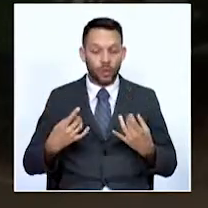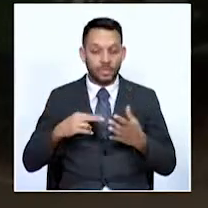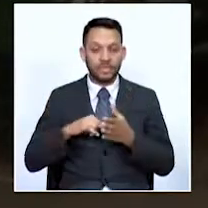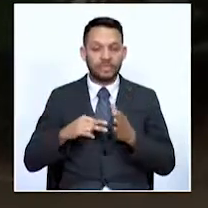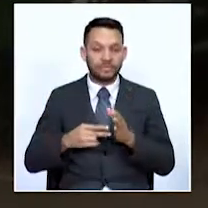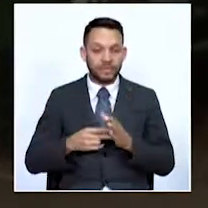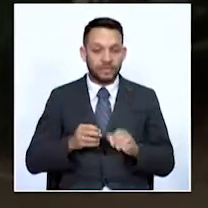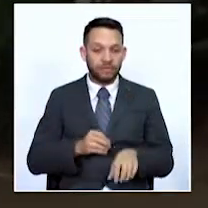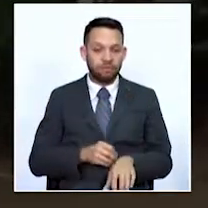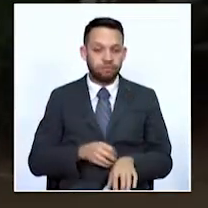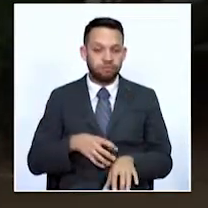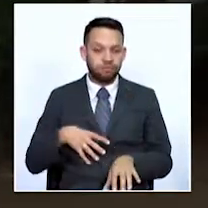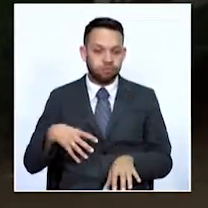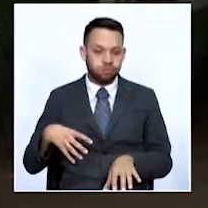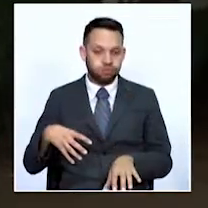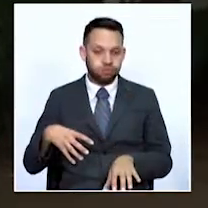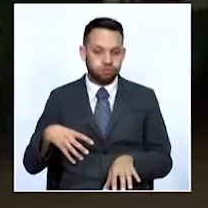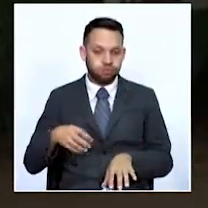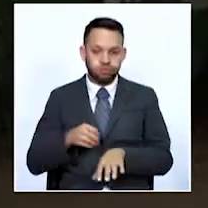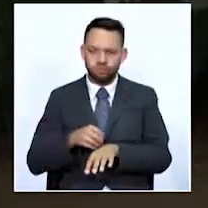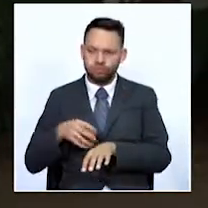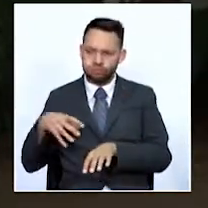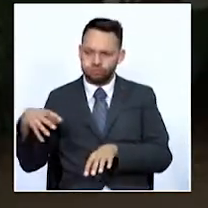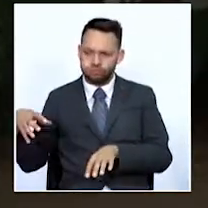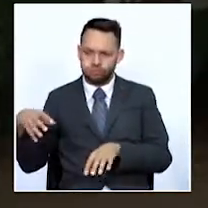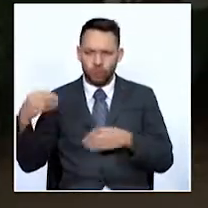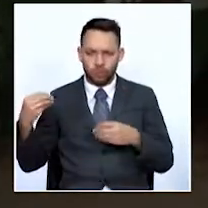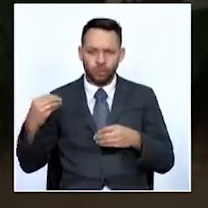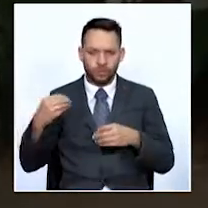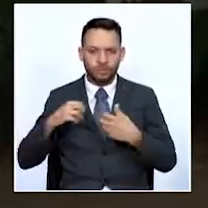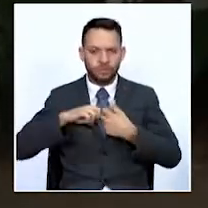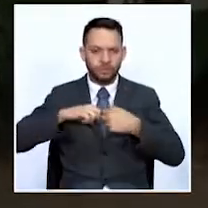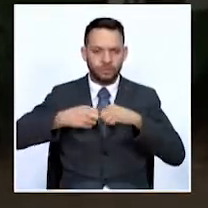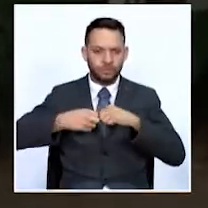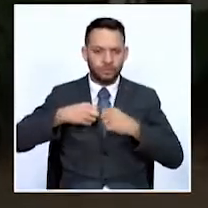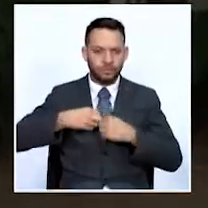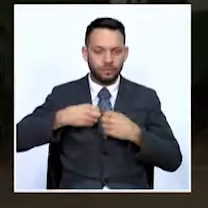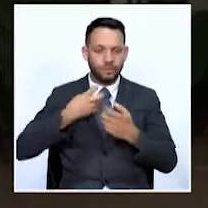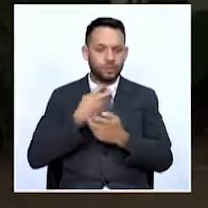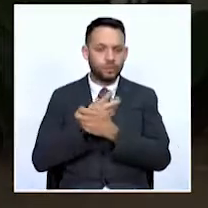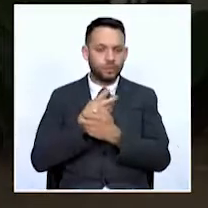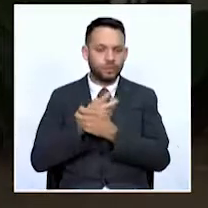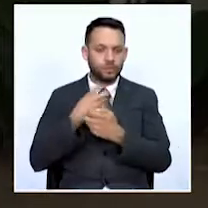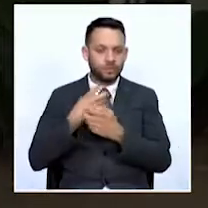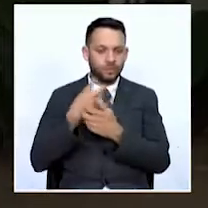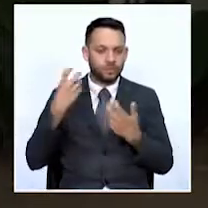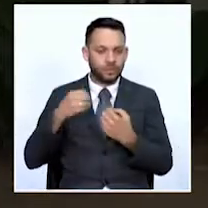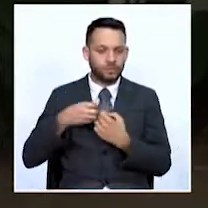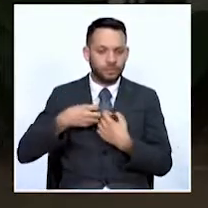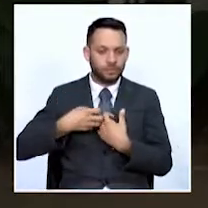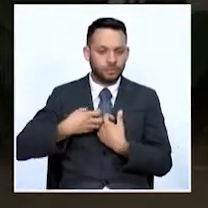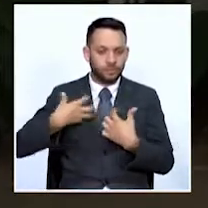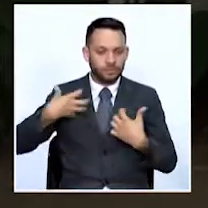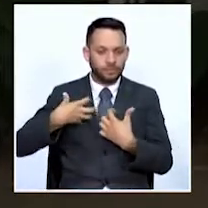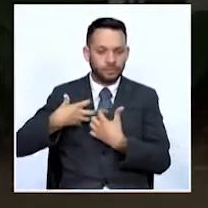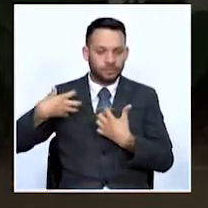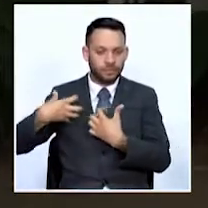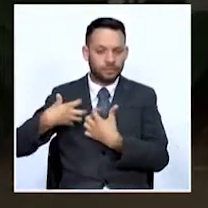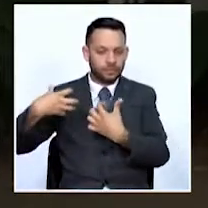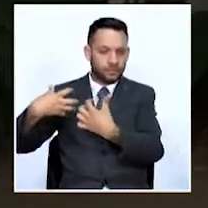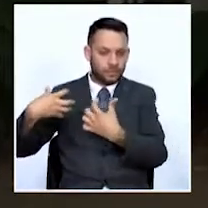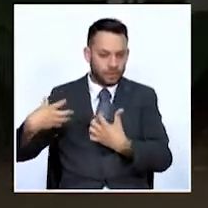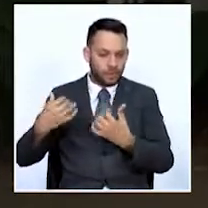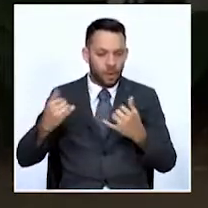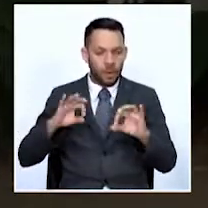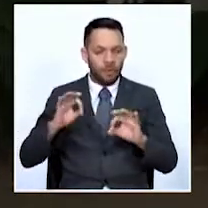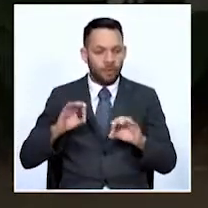Por lo tanto es entendible porque un paciente con dolor crónico, con artritis, lupus, diabetes, fibromialgia y demás, diabetes no,